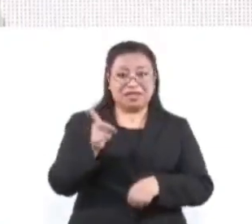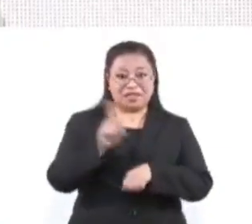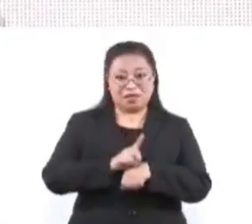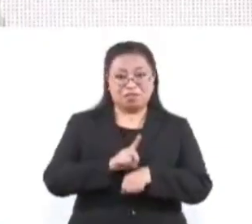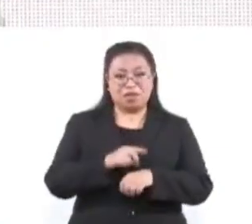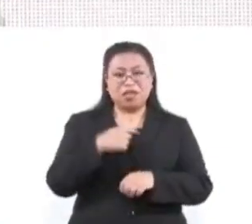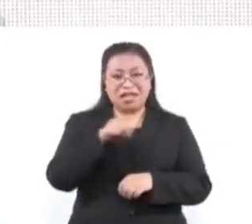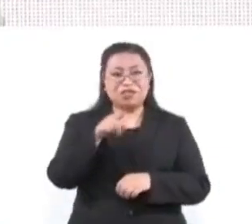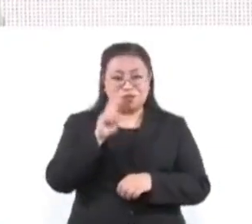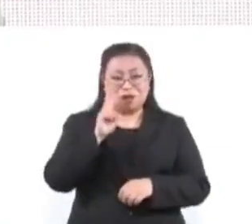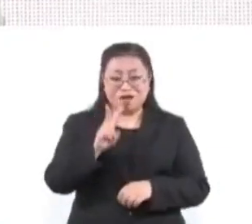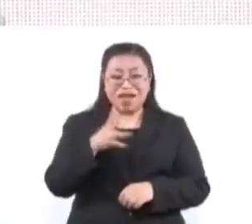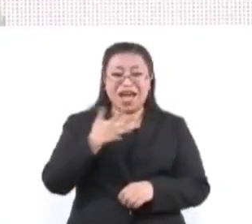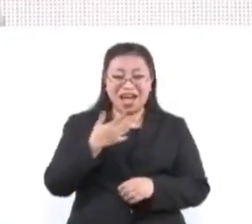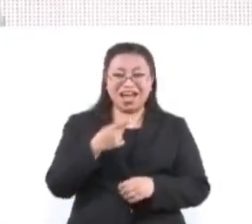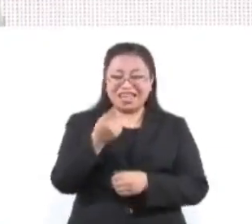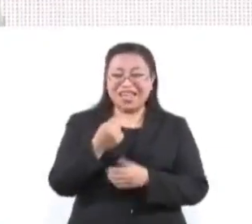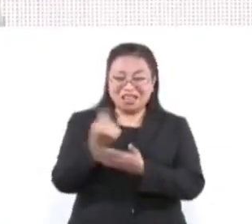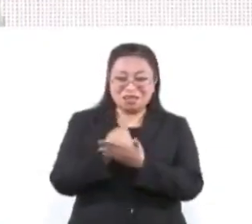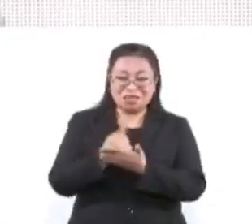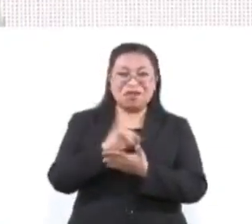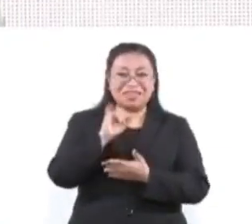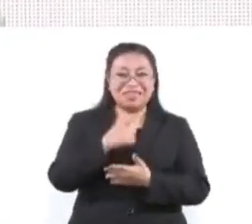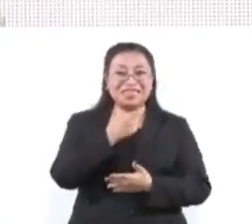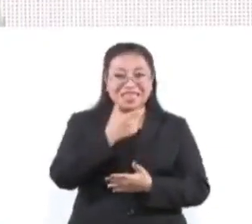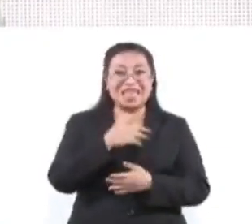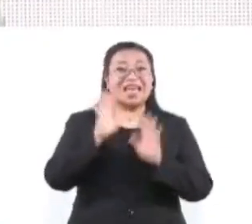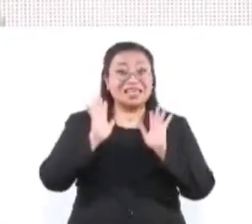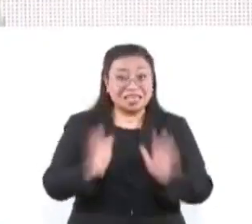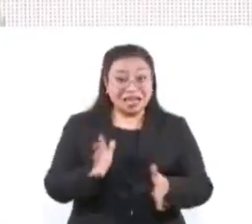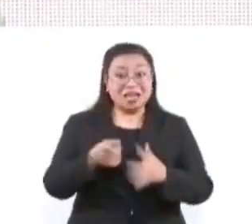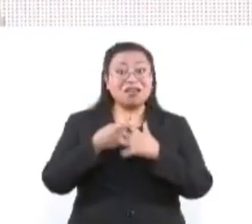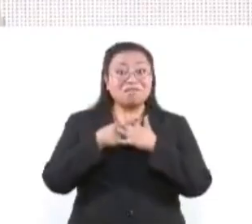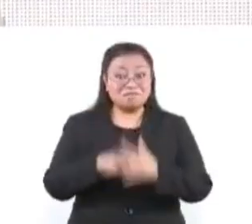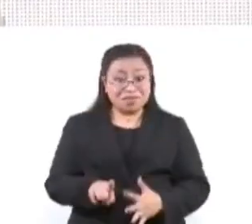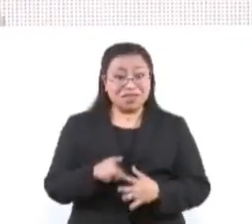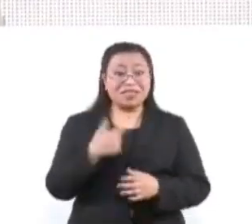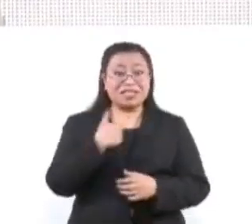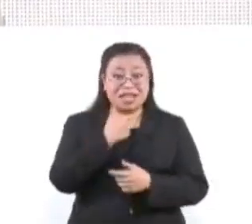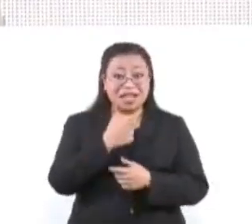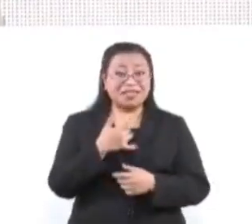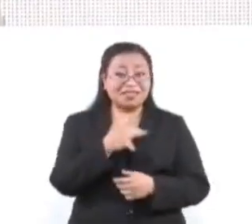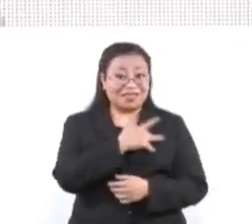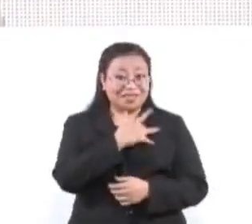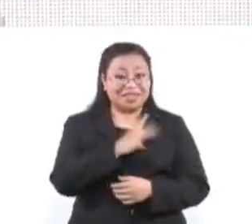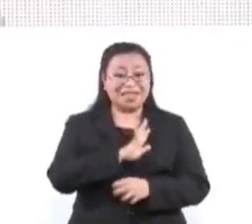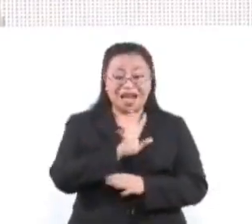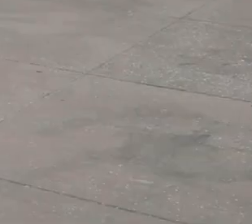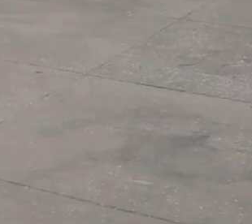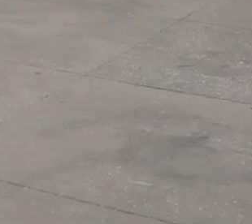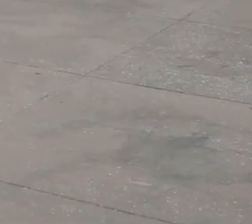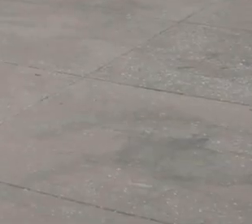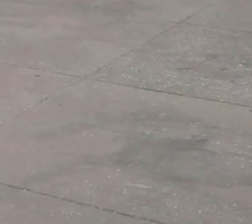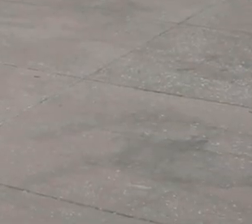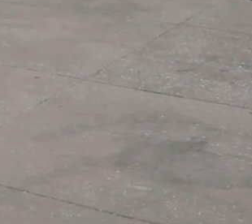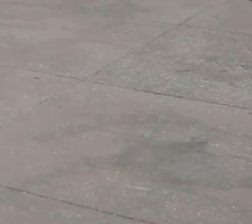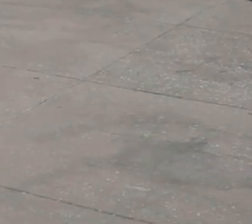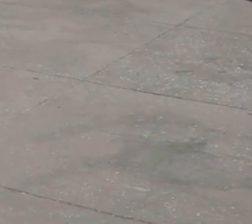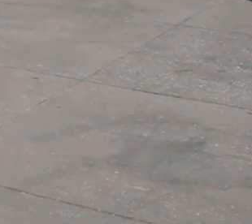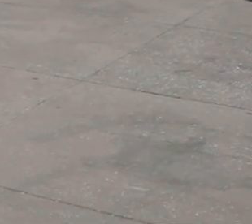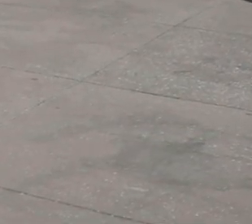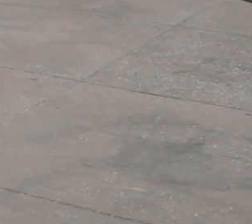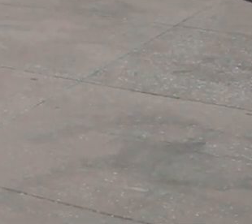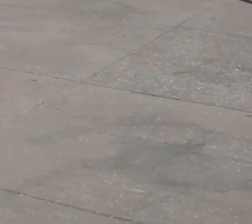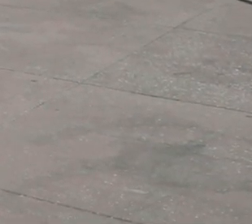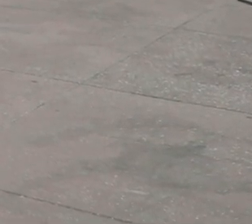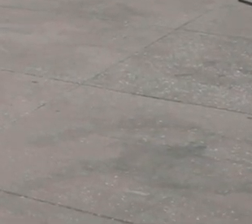cartones del día, y hay unos que todavía tienen mucho chiste. Era ya un artista terminado y era un artista completo. Era, además de